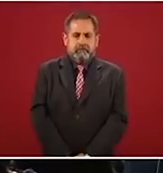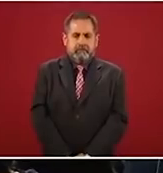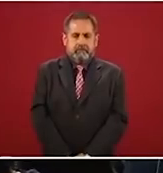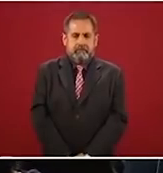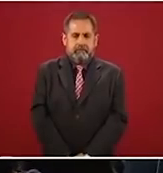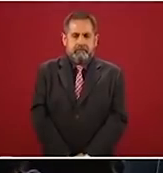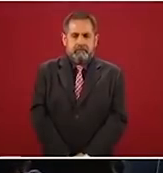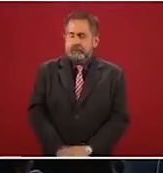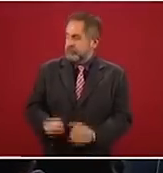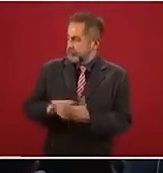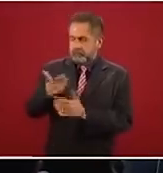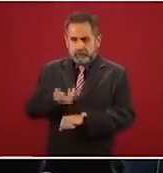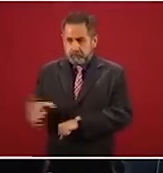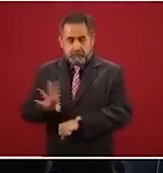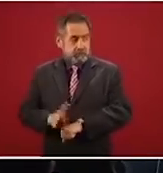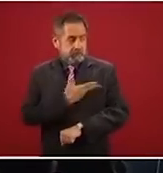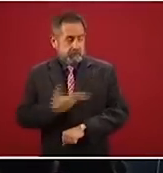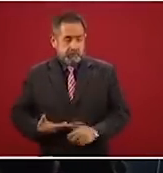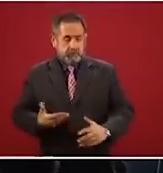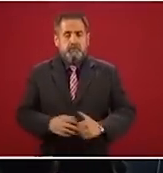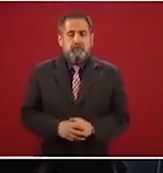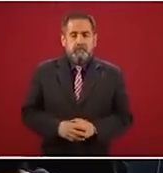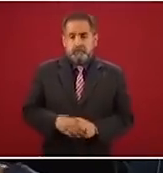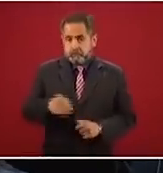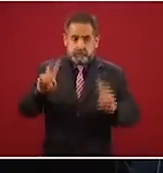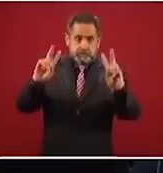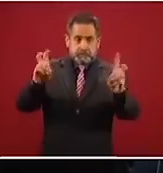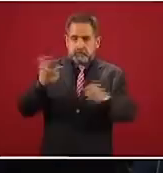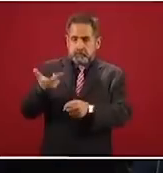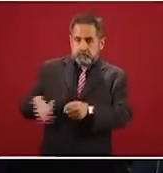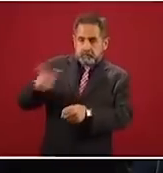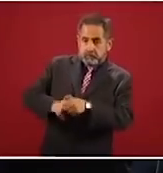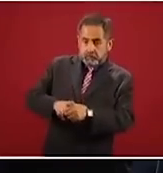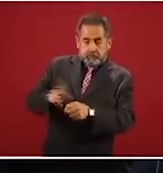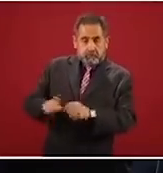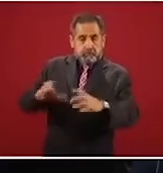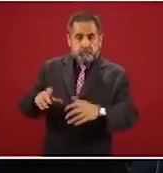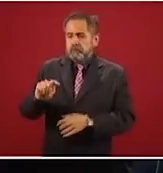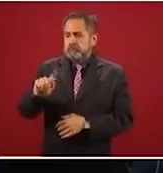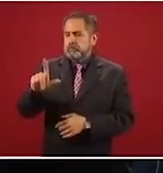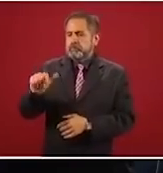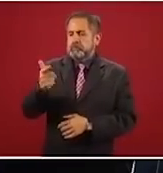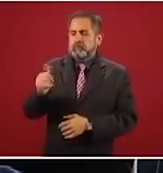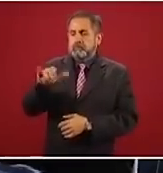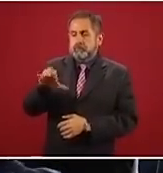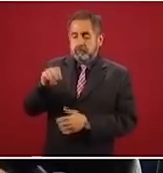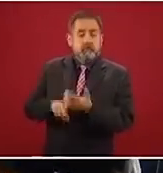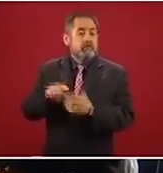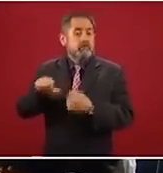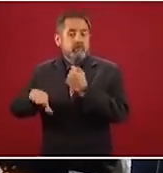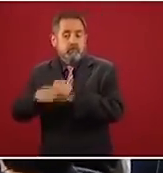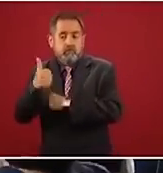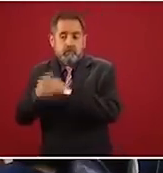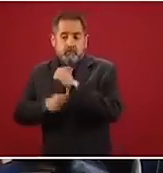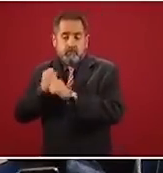Sí. Muchas gracias, con su permiso, presidente. Sí, el tema del Hospital Rural de Tlaxiaco, que lleva 11 años